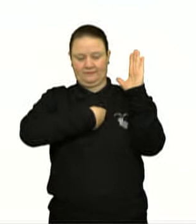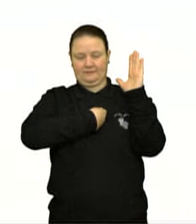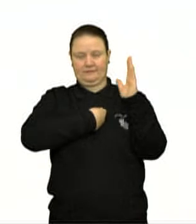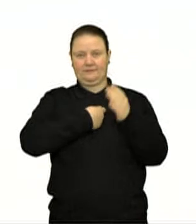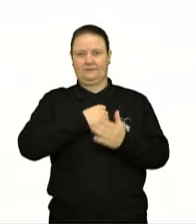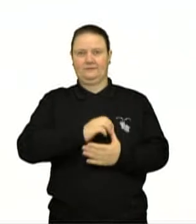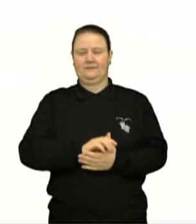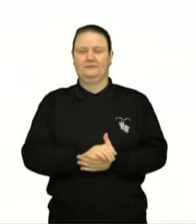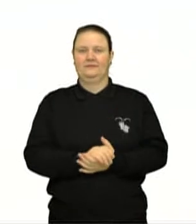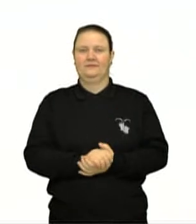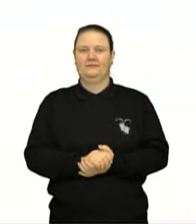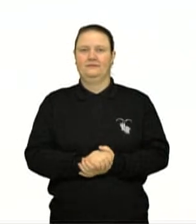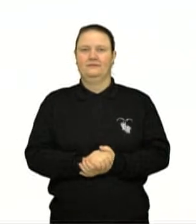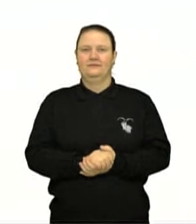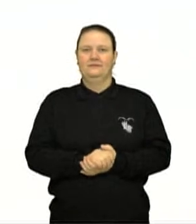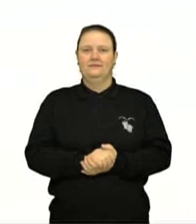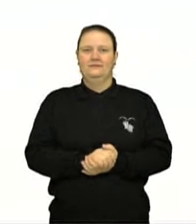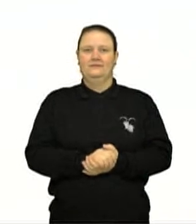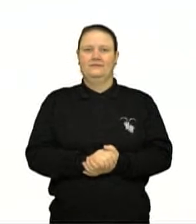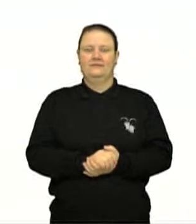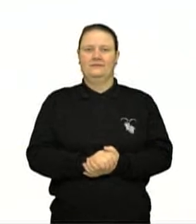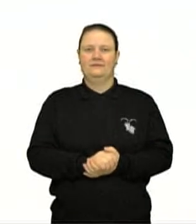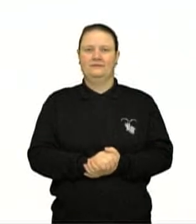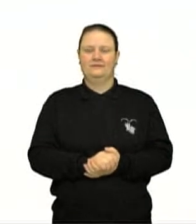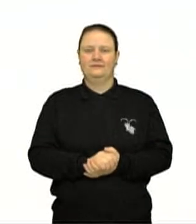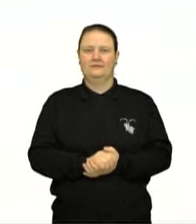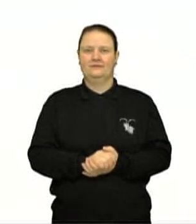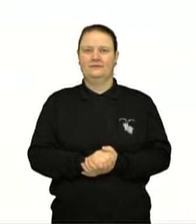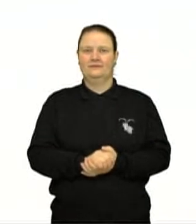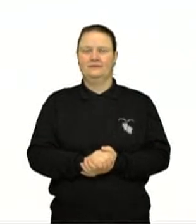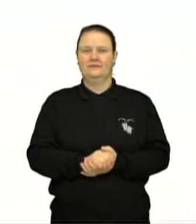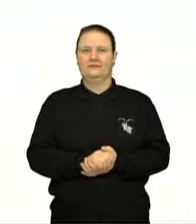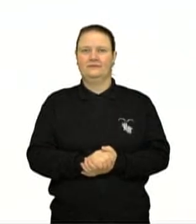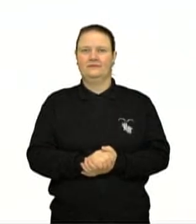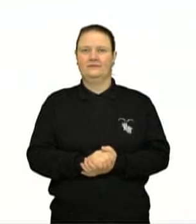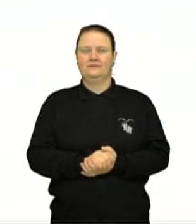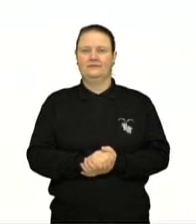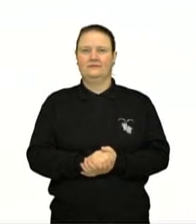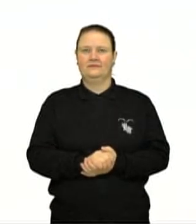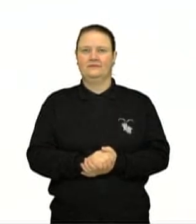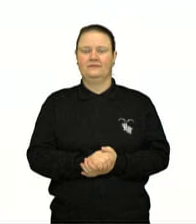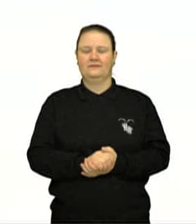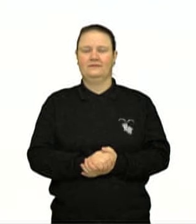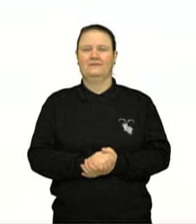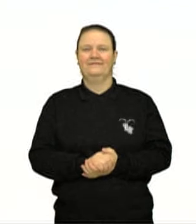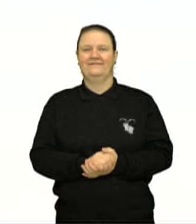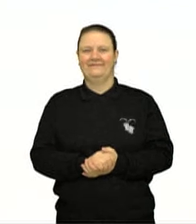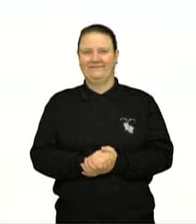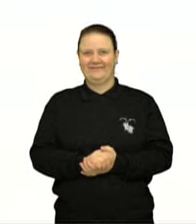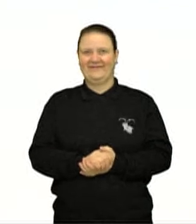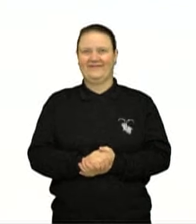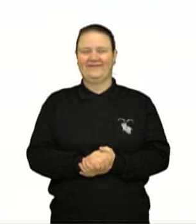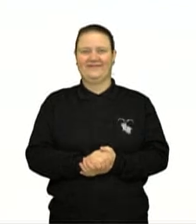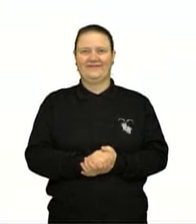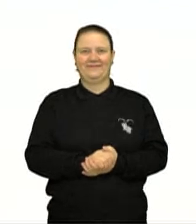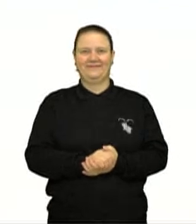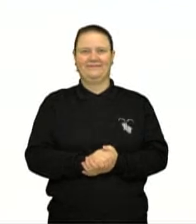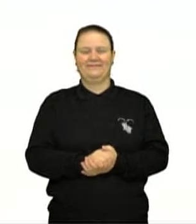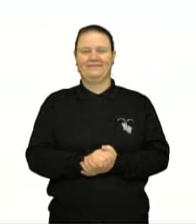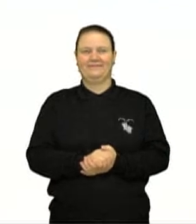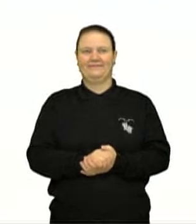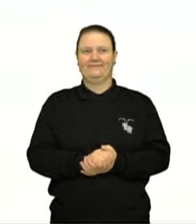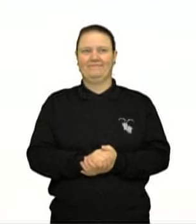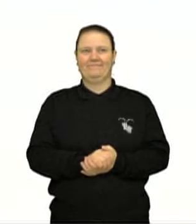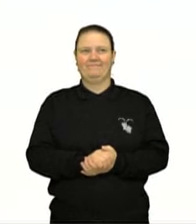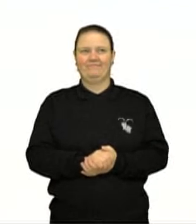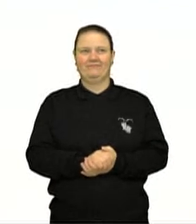Che, bajo un cambio, lo cual Eduardo malinterpretó pensando que se refería a la bicicleta, por lo que bajó